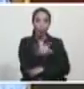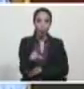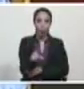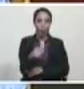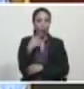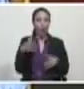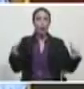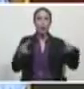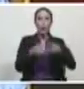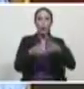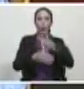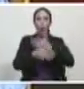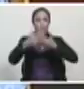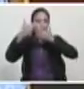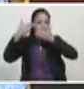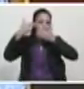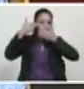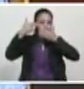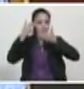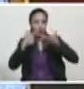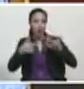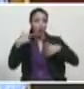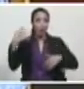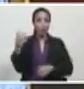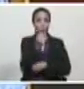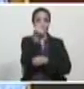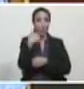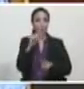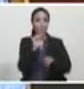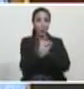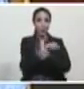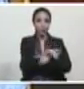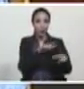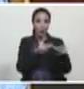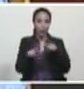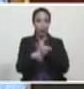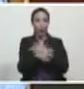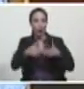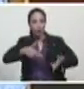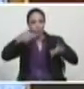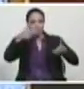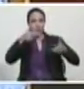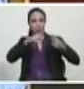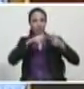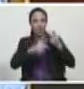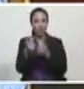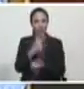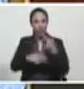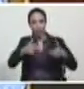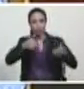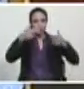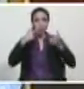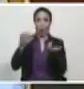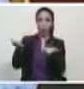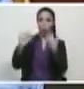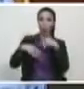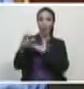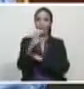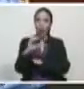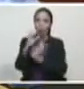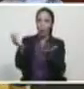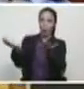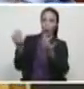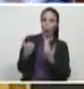terrorista que ha sido capturado con armas y dinero, que estaba conspirando para traer mercenarios de Colombia y